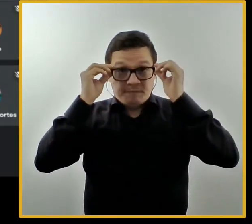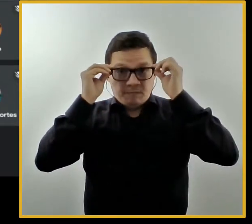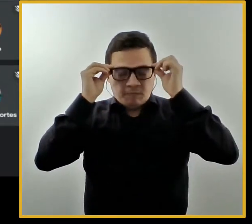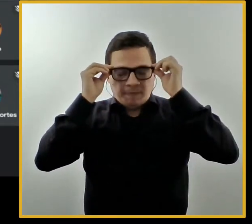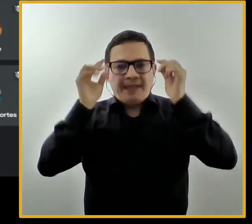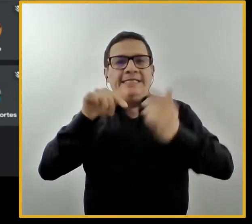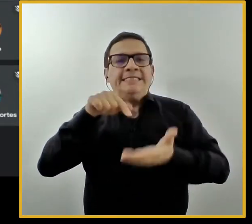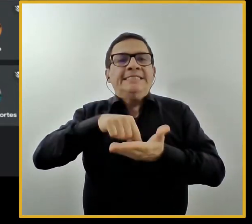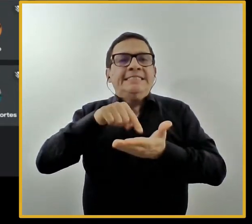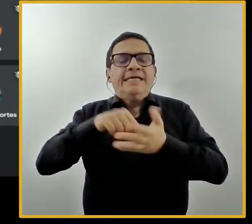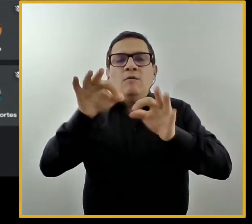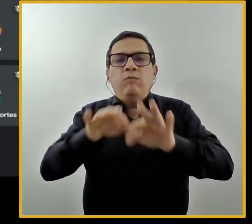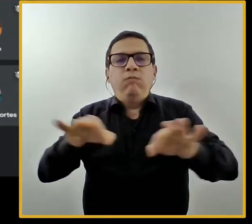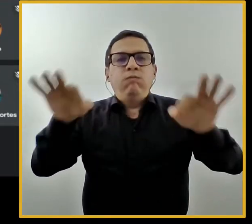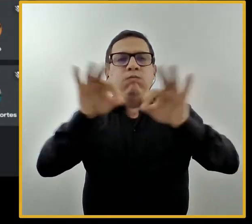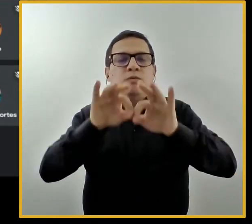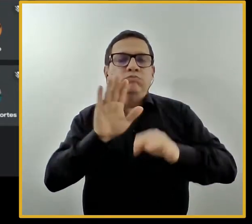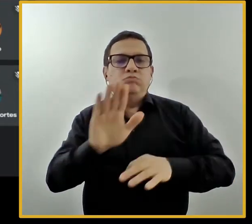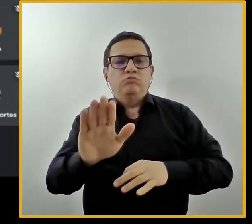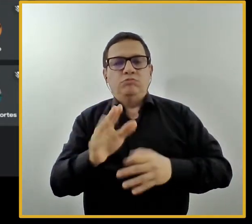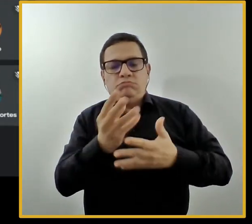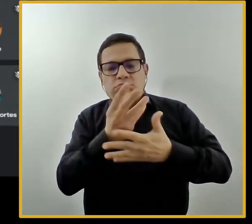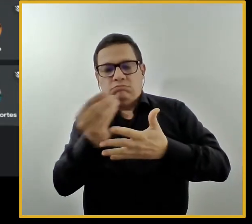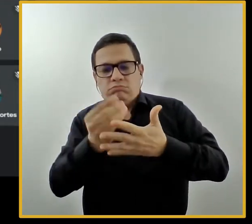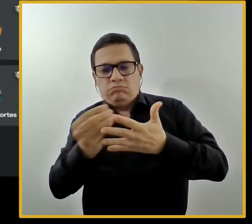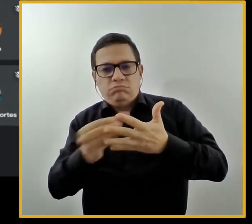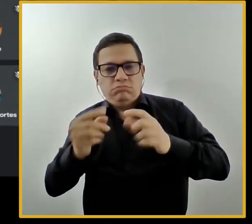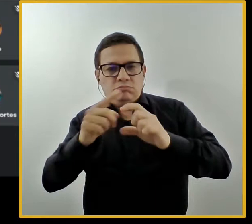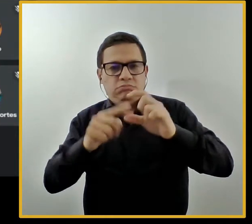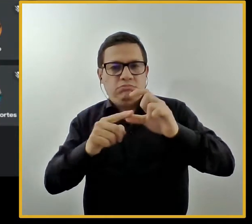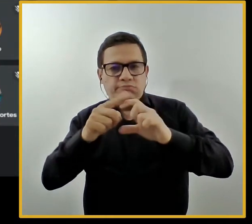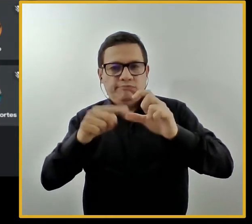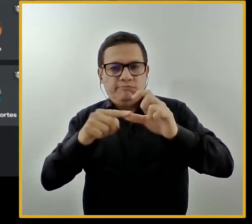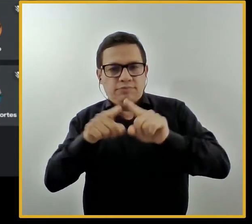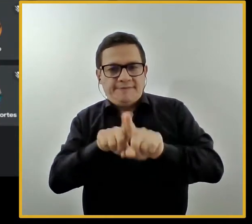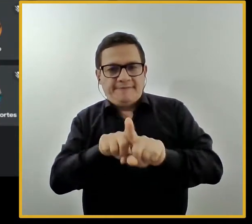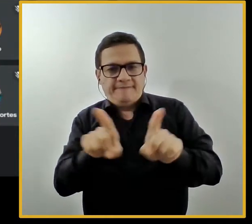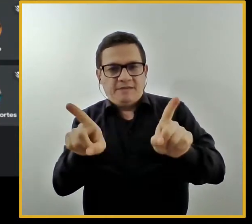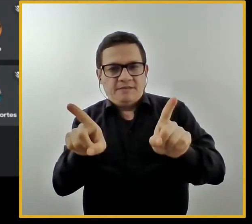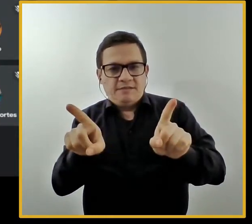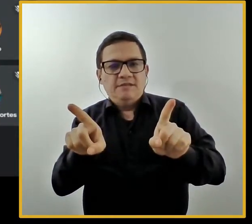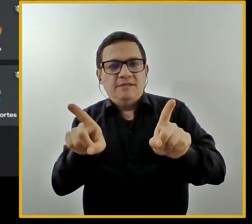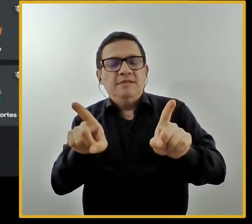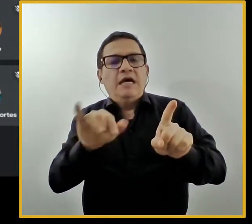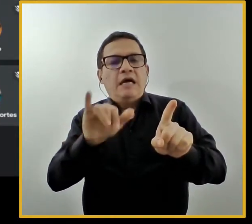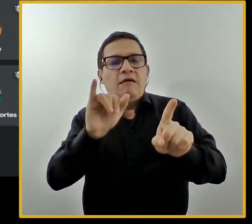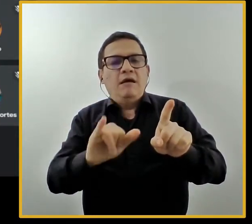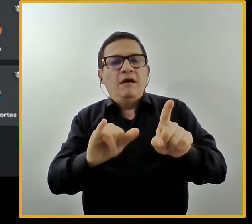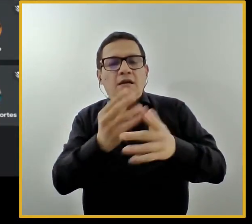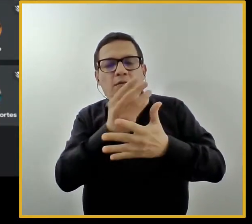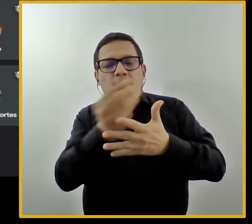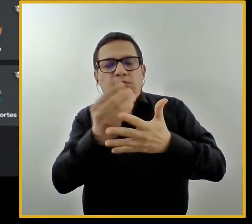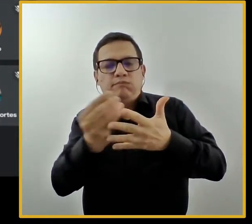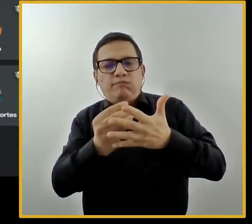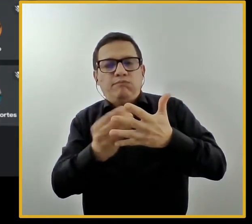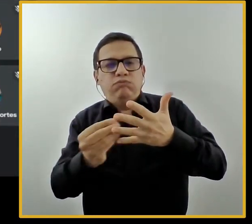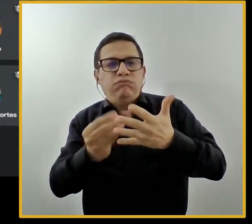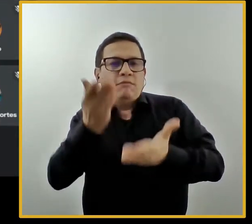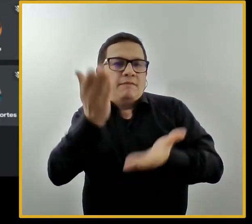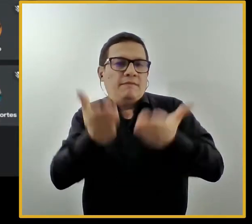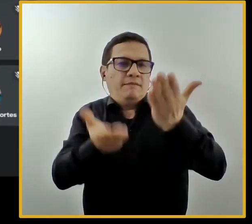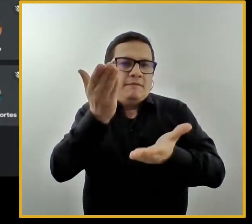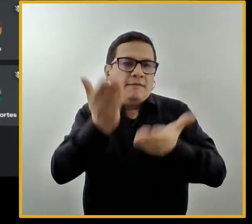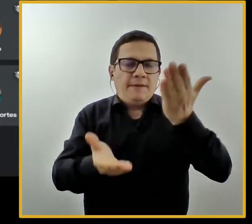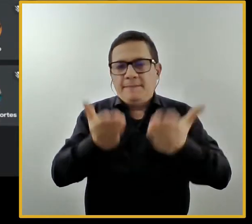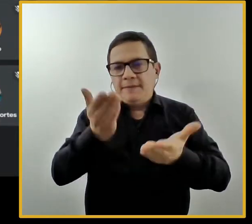hay que tener en cuenta que dentro de la clasificación de las ecuaciones diferenciales, pues nosotros tenemos que estas se clasifican de